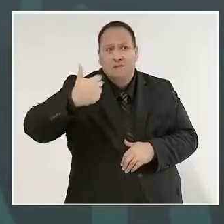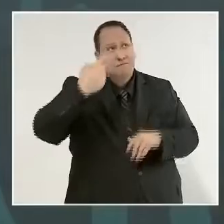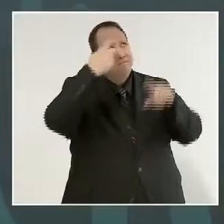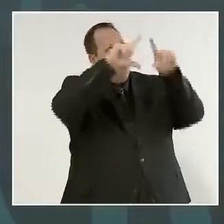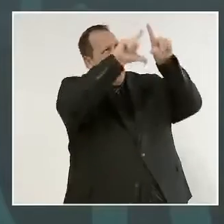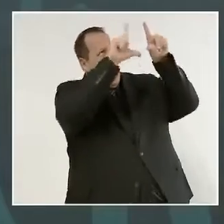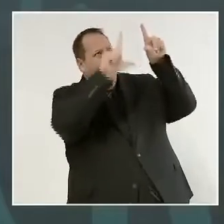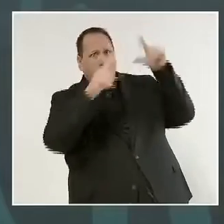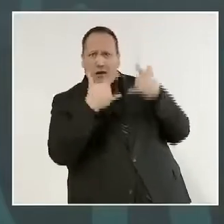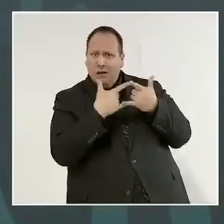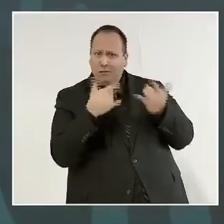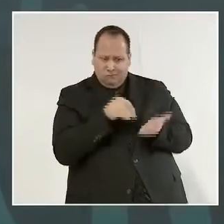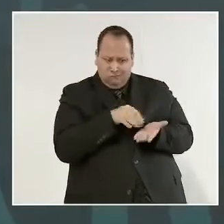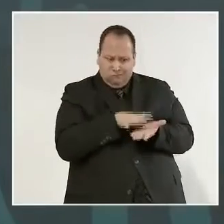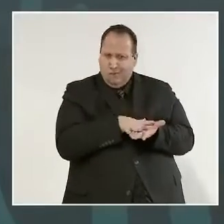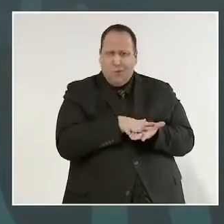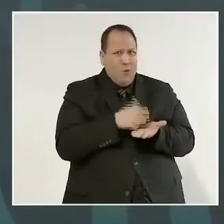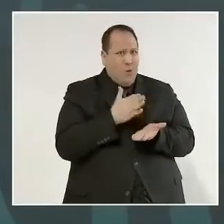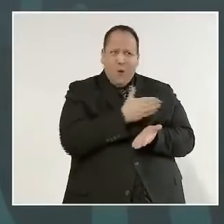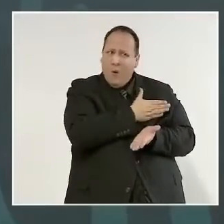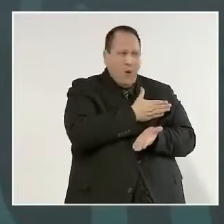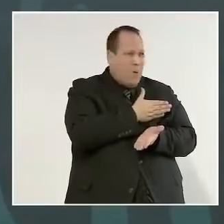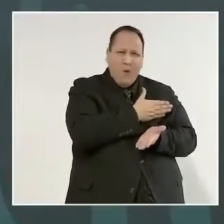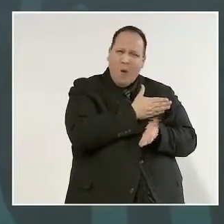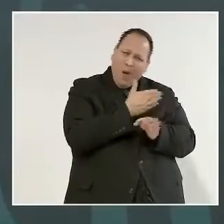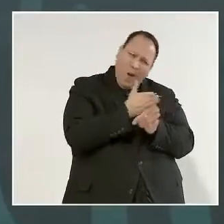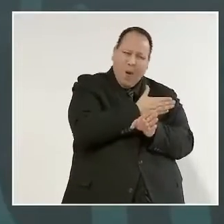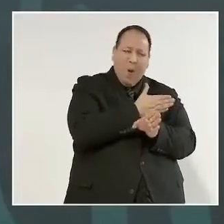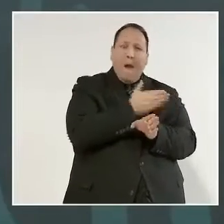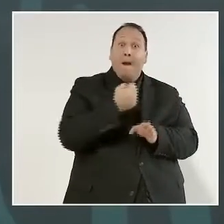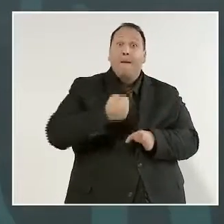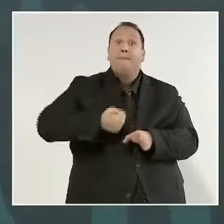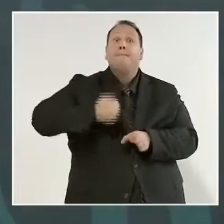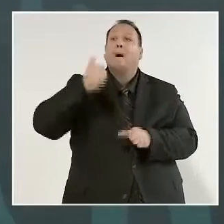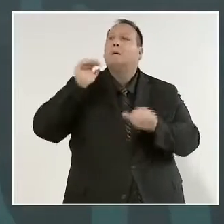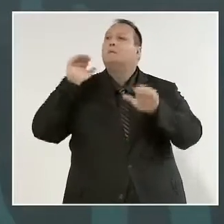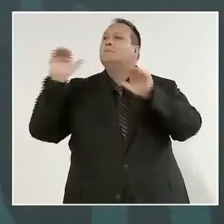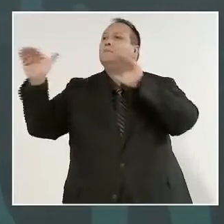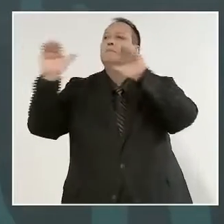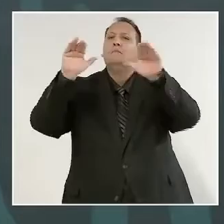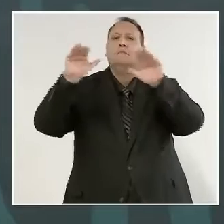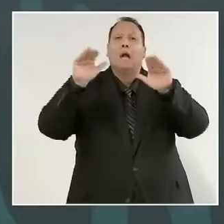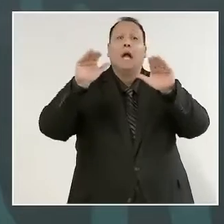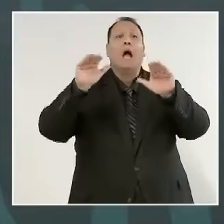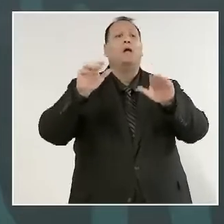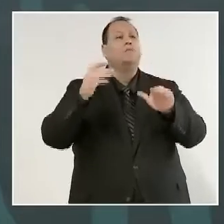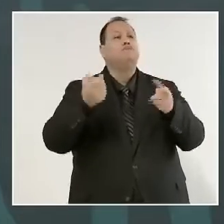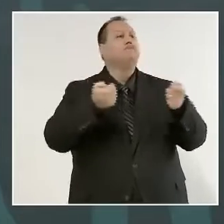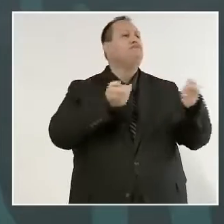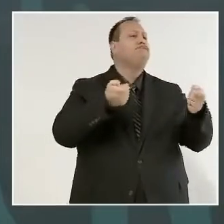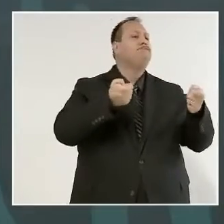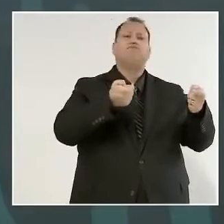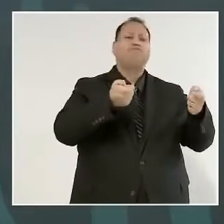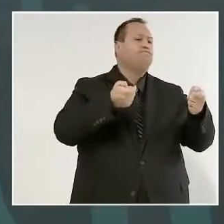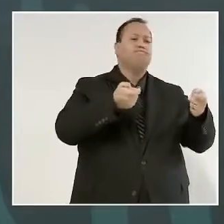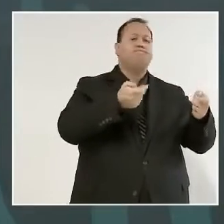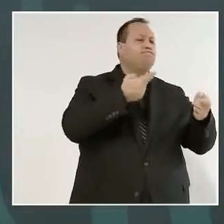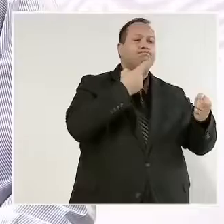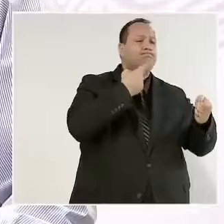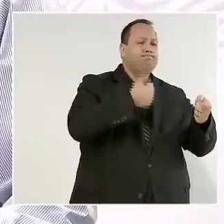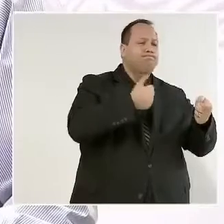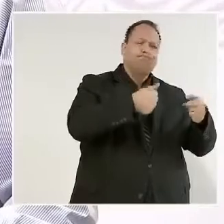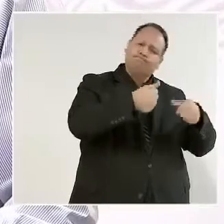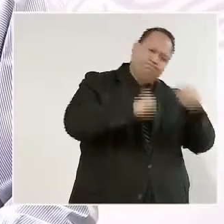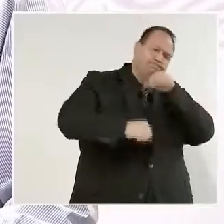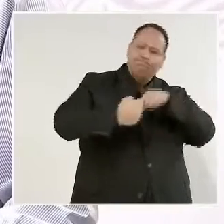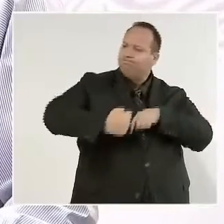de México se va a aplicar el método democrático de la revocación del mandato.